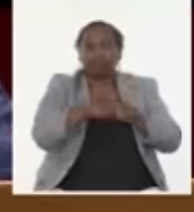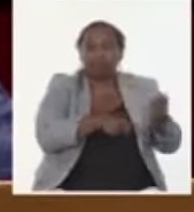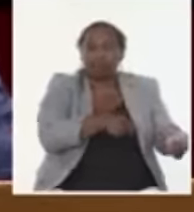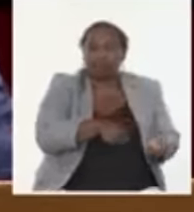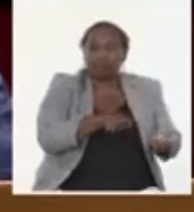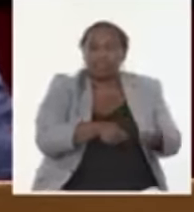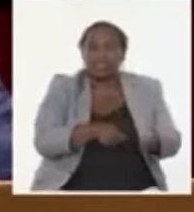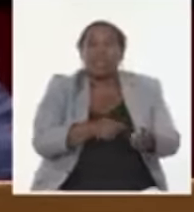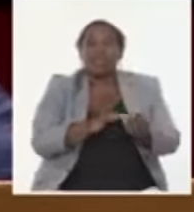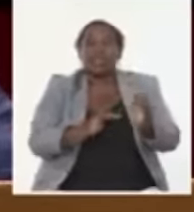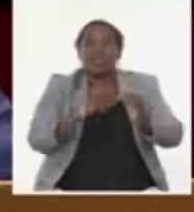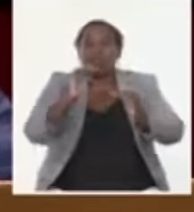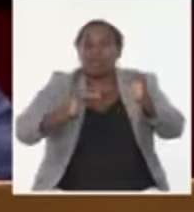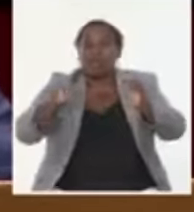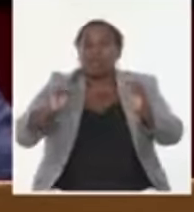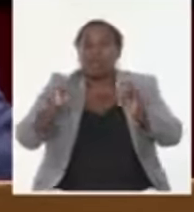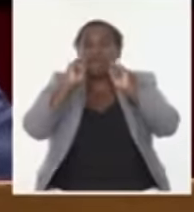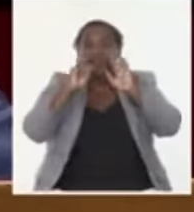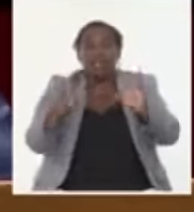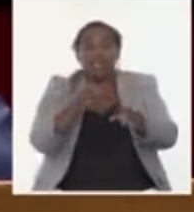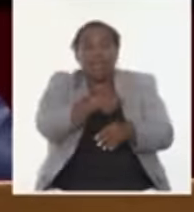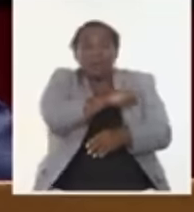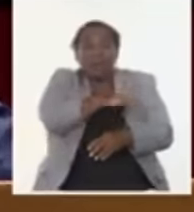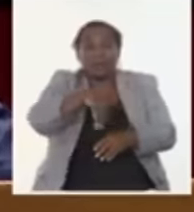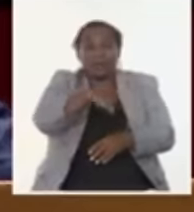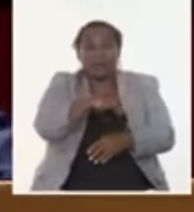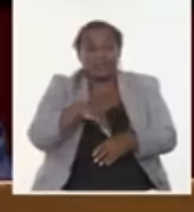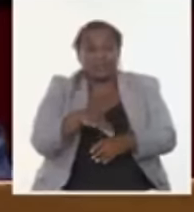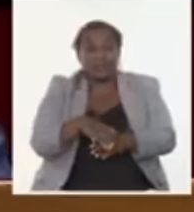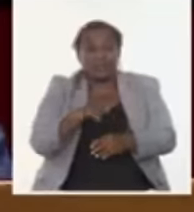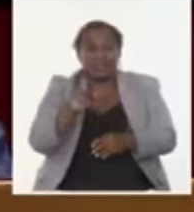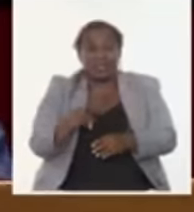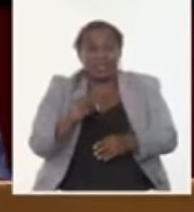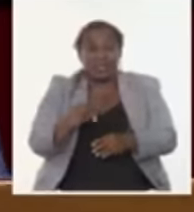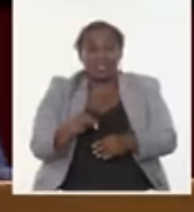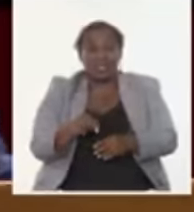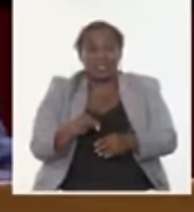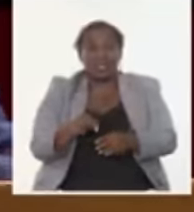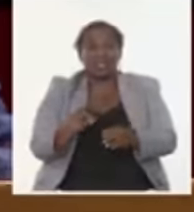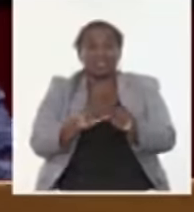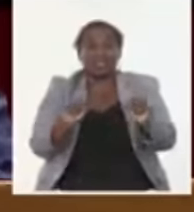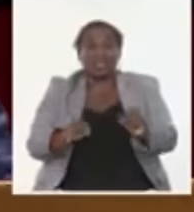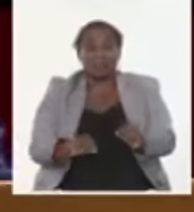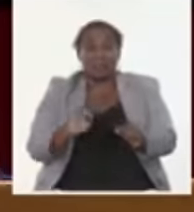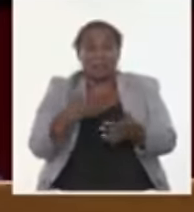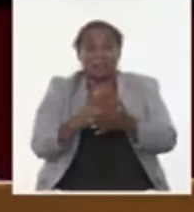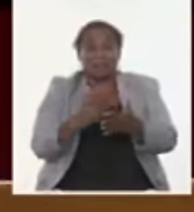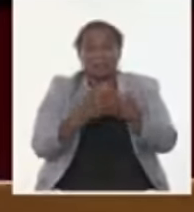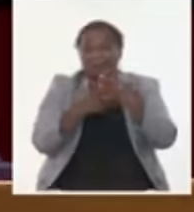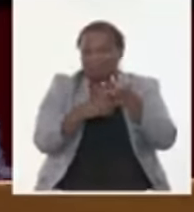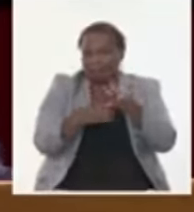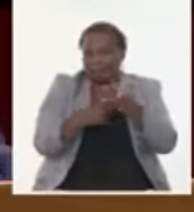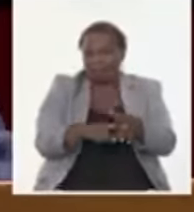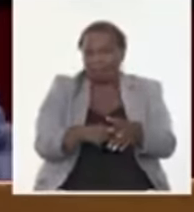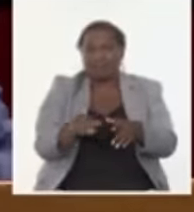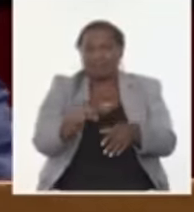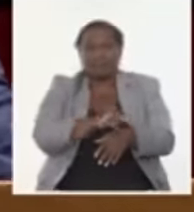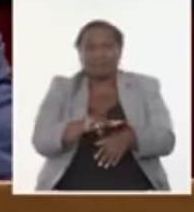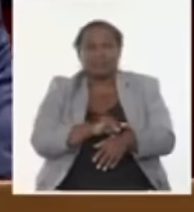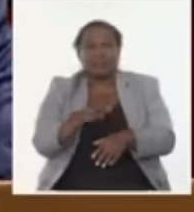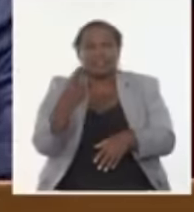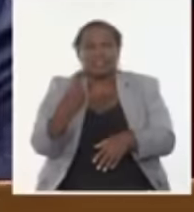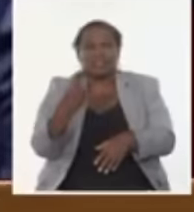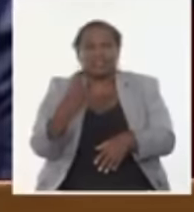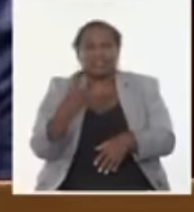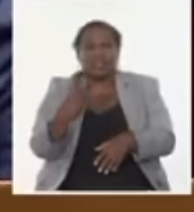la población y la descapitalización de nuestro sistema empresarial. Y también la necesidad de, en